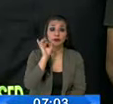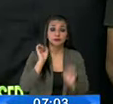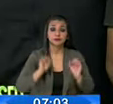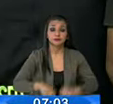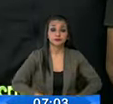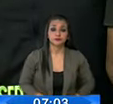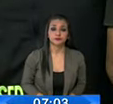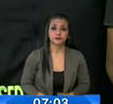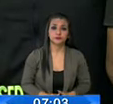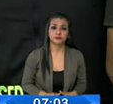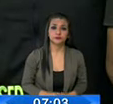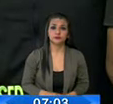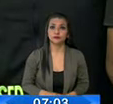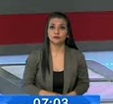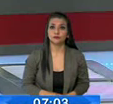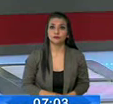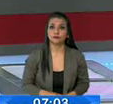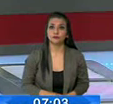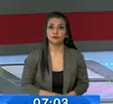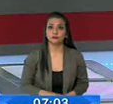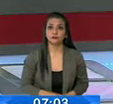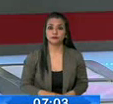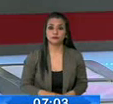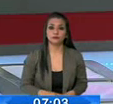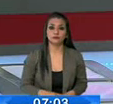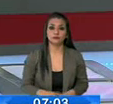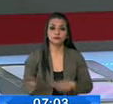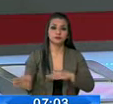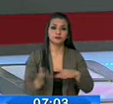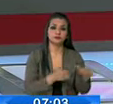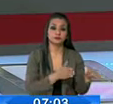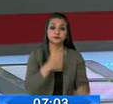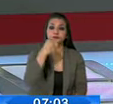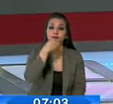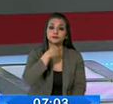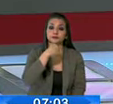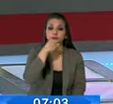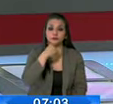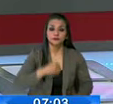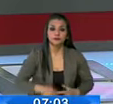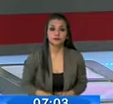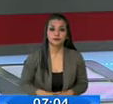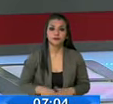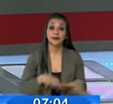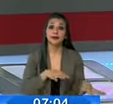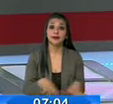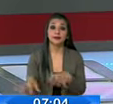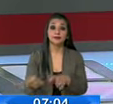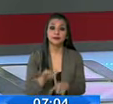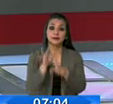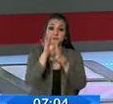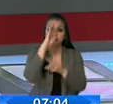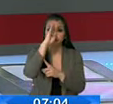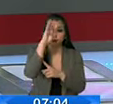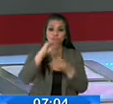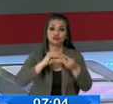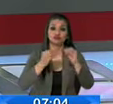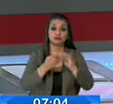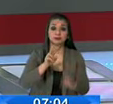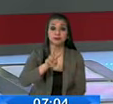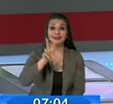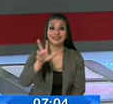informó Iván Casamen. Vamos a la ciudad de Manta, ya la operación Impacto 23. Los agentes de la